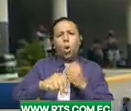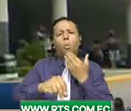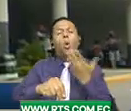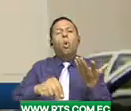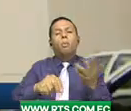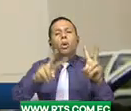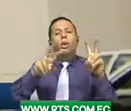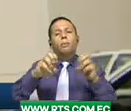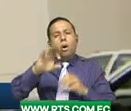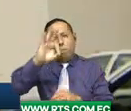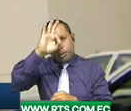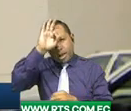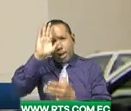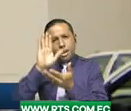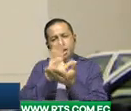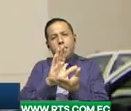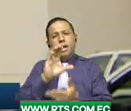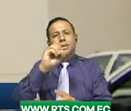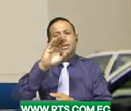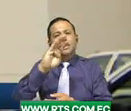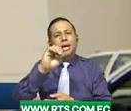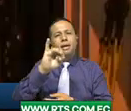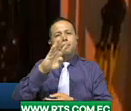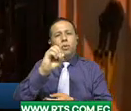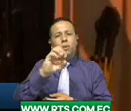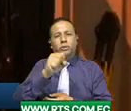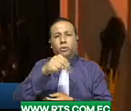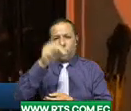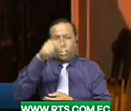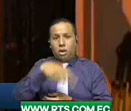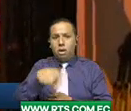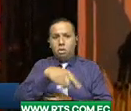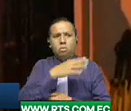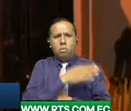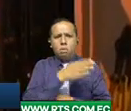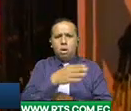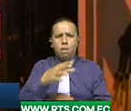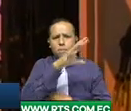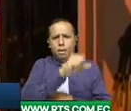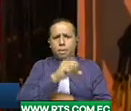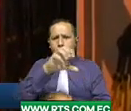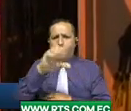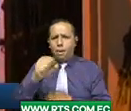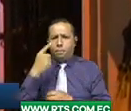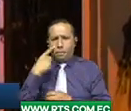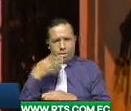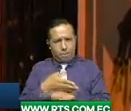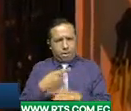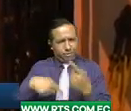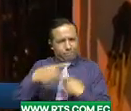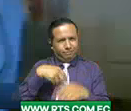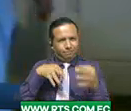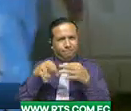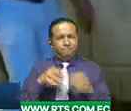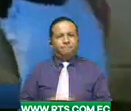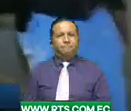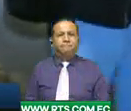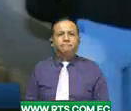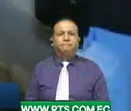de Los Ceibos fueron aprehendidas en diferentes sectores de Guayaquil. Ya regresamos.